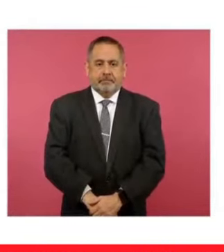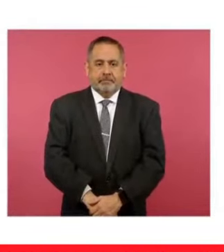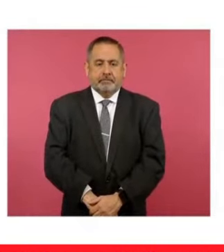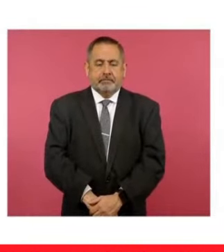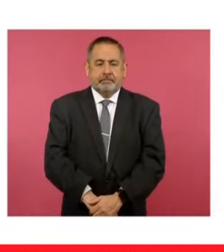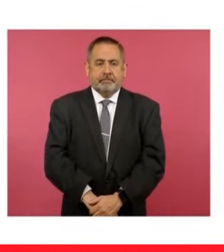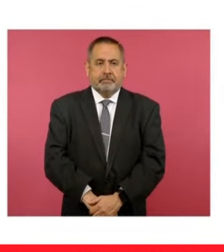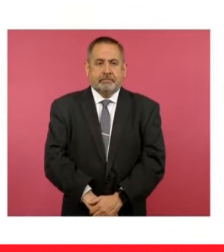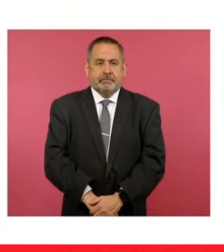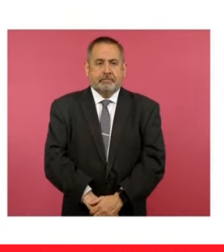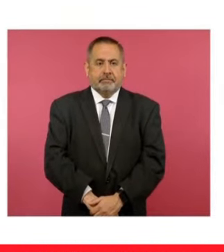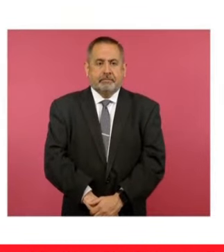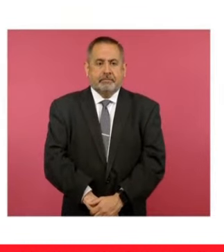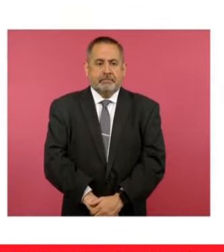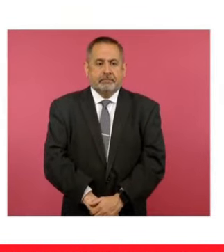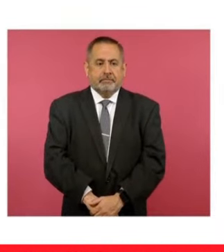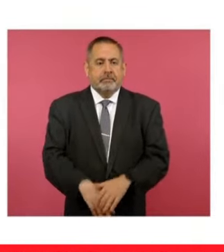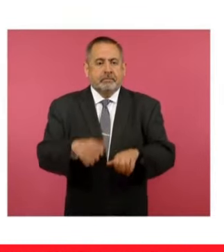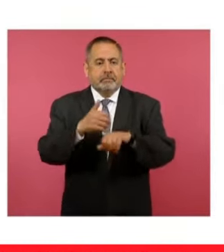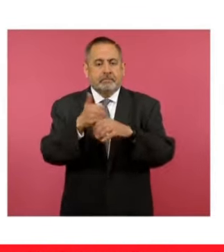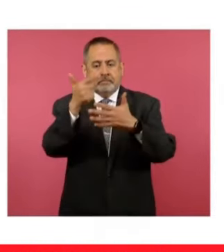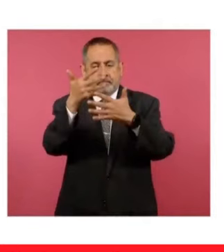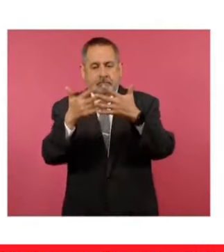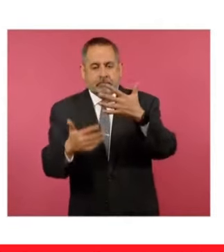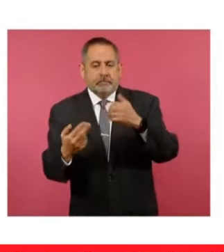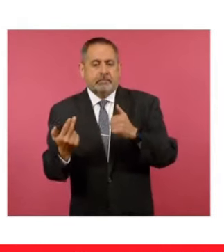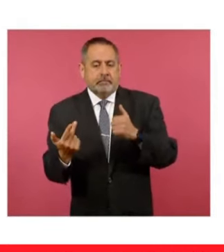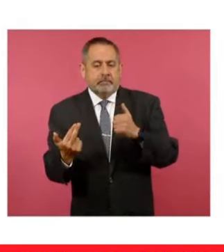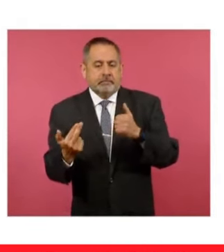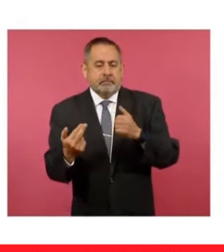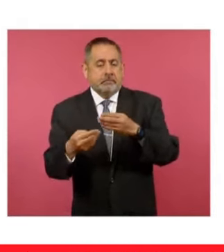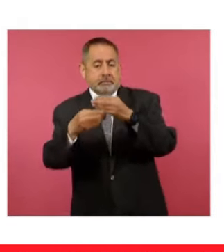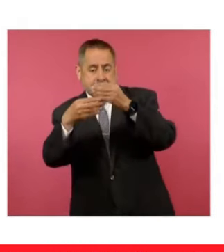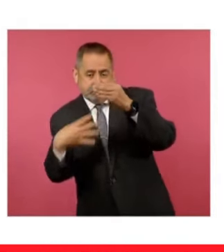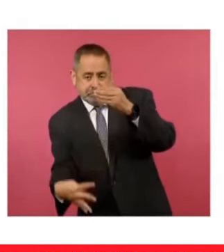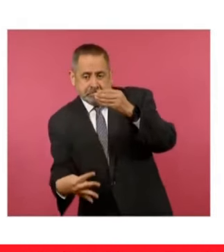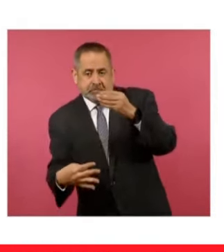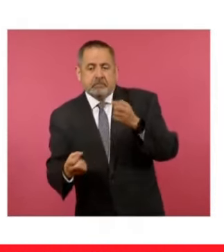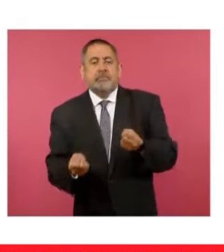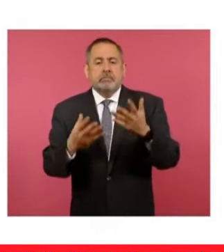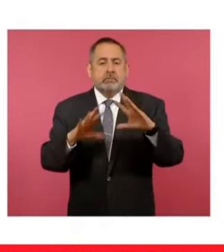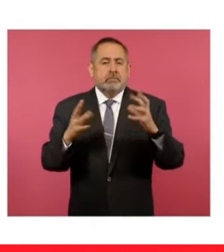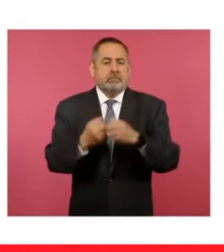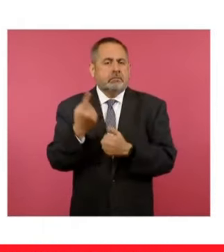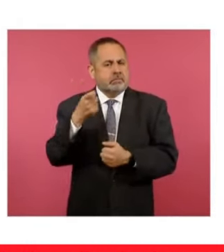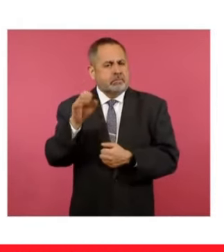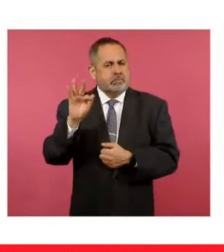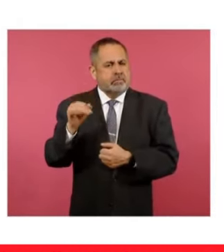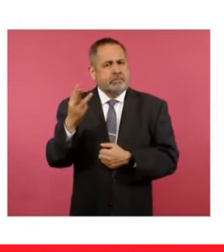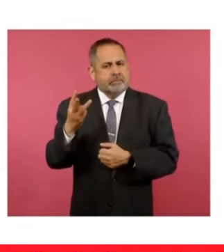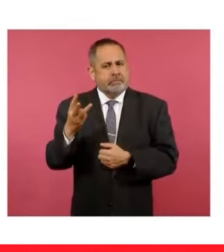está lugar 25 pues son quién sabe 143